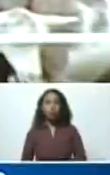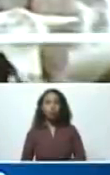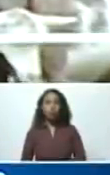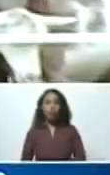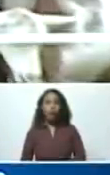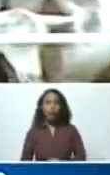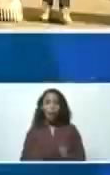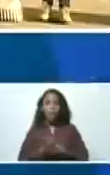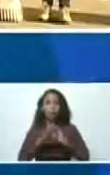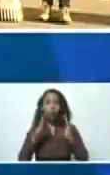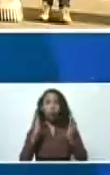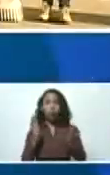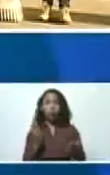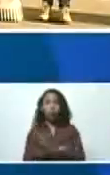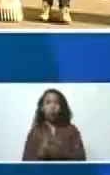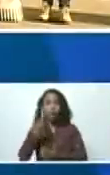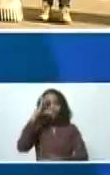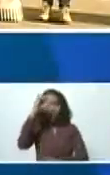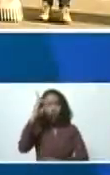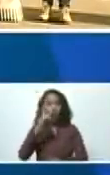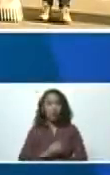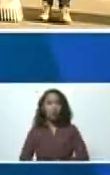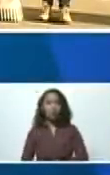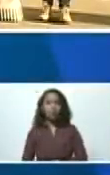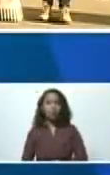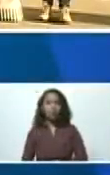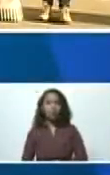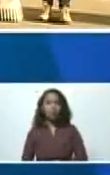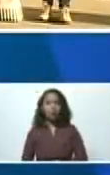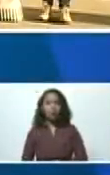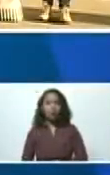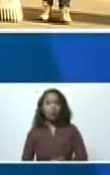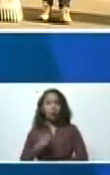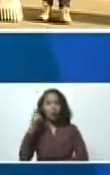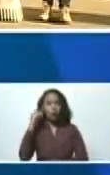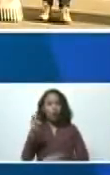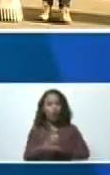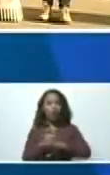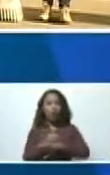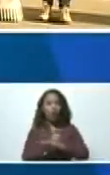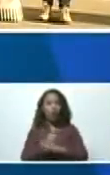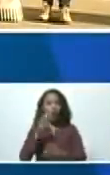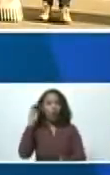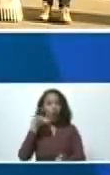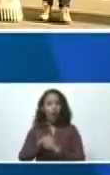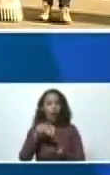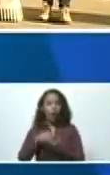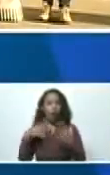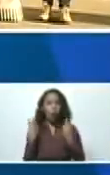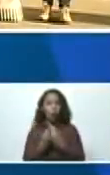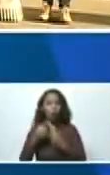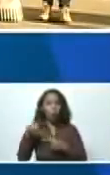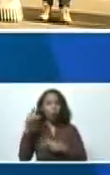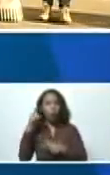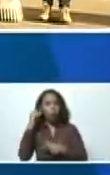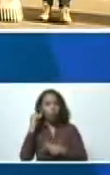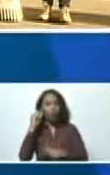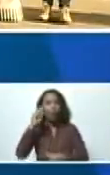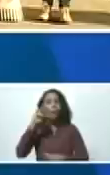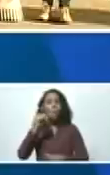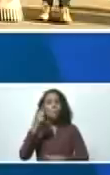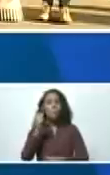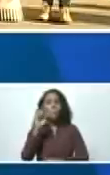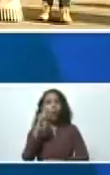del planeta de las Delsis. Karina Carpio está con otra mujer, Margaret. Allá está Karina,